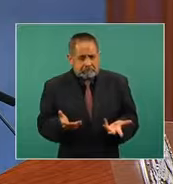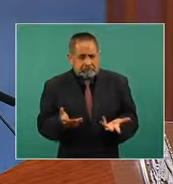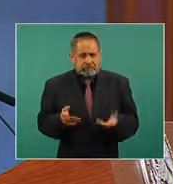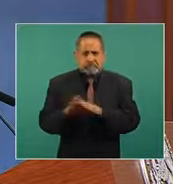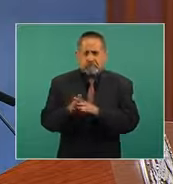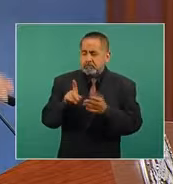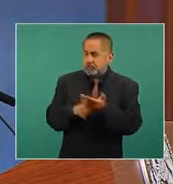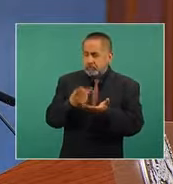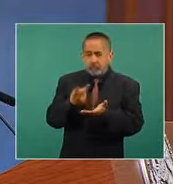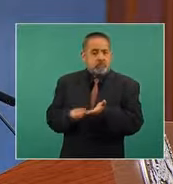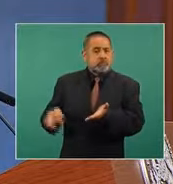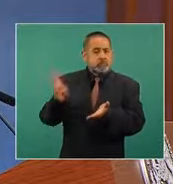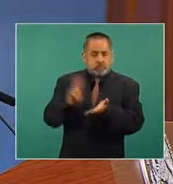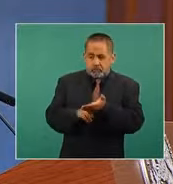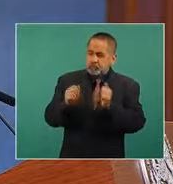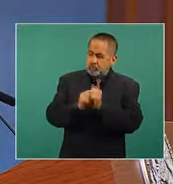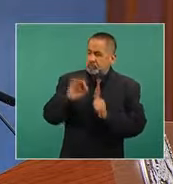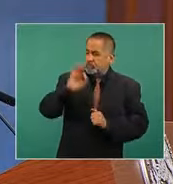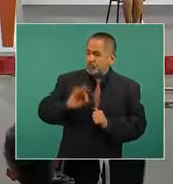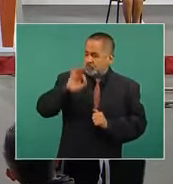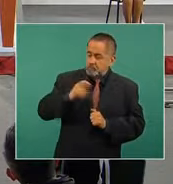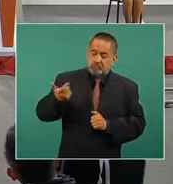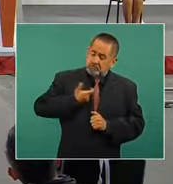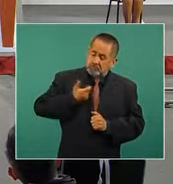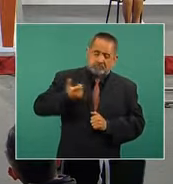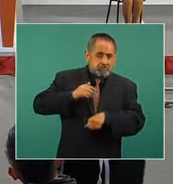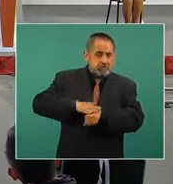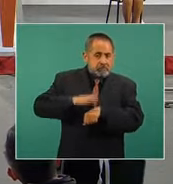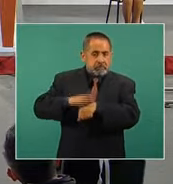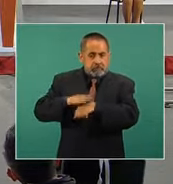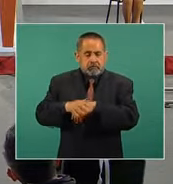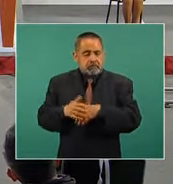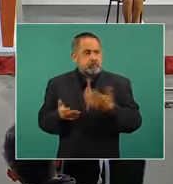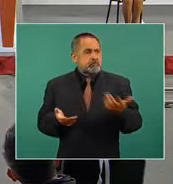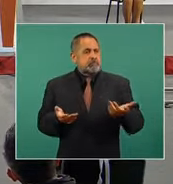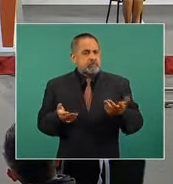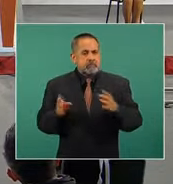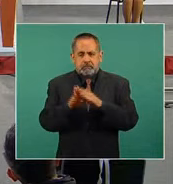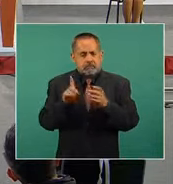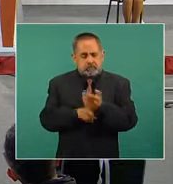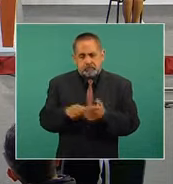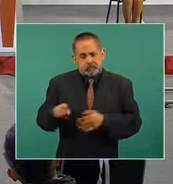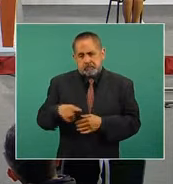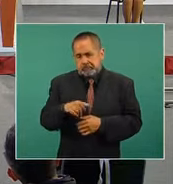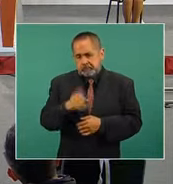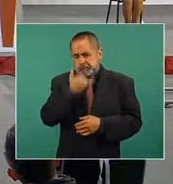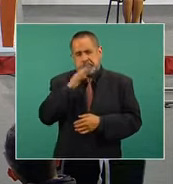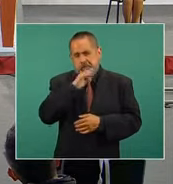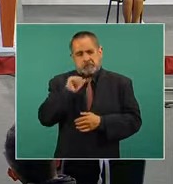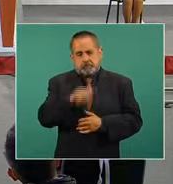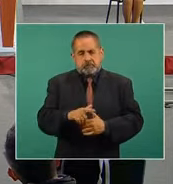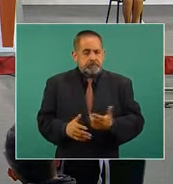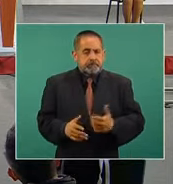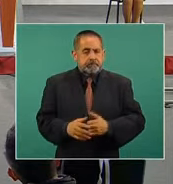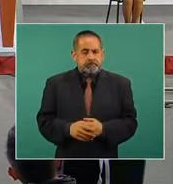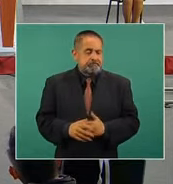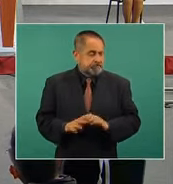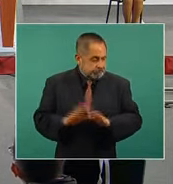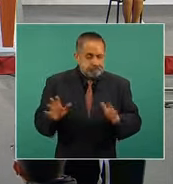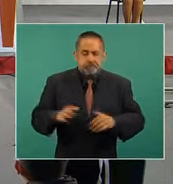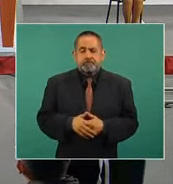O sea, una doble pérdida de recursos tanto de la Federación como del propio ahorro de los trabajadores. ¿Qué vamos a hacer? Bueno,